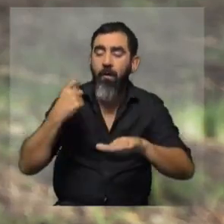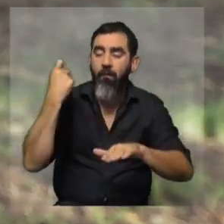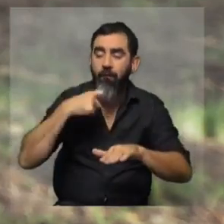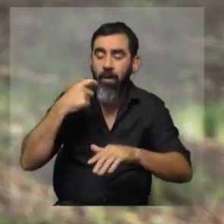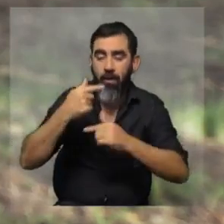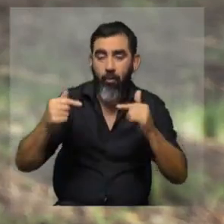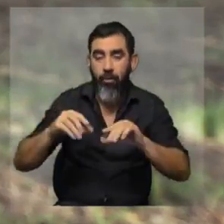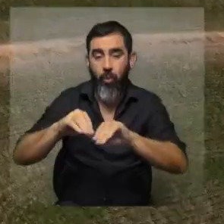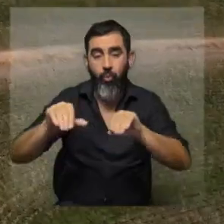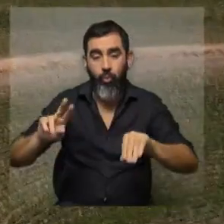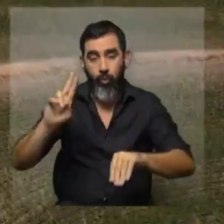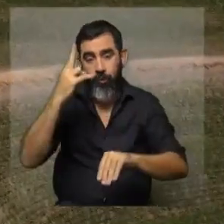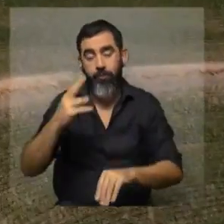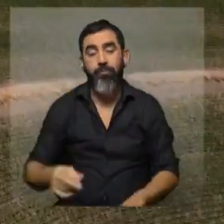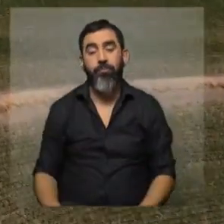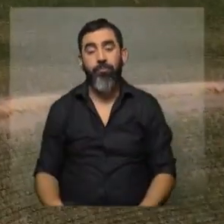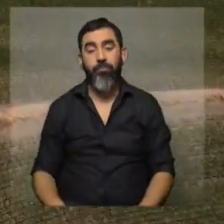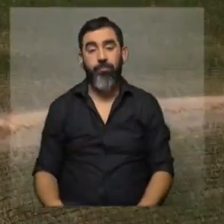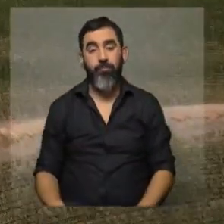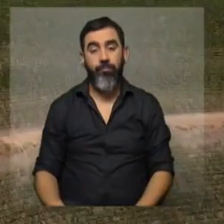de los suelos del Uruguay.